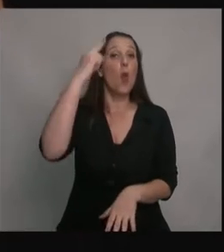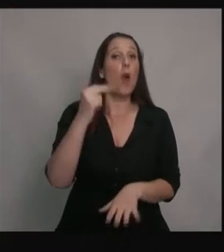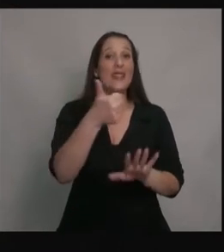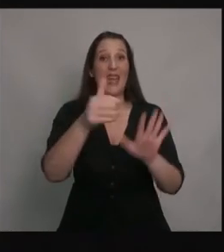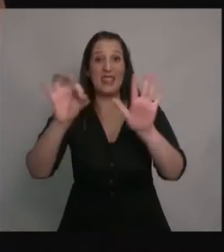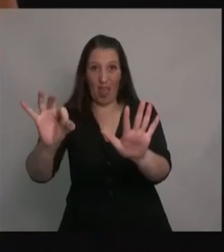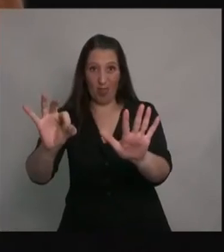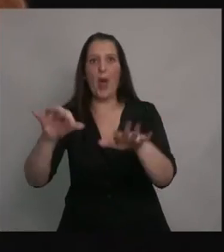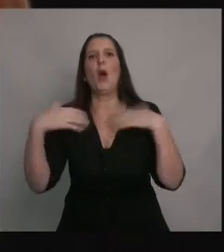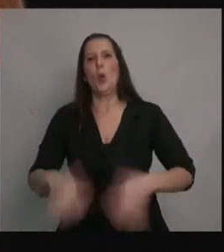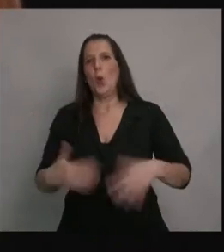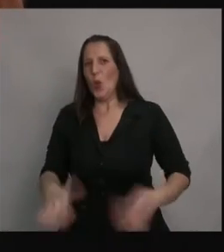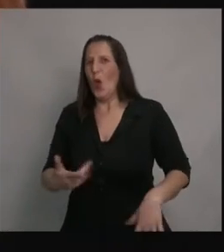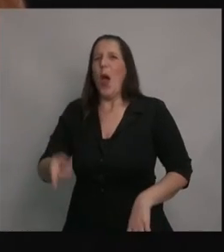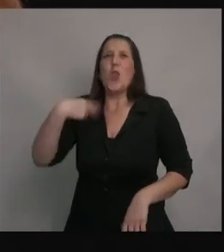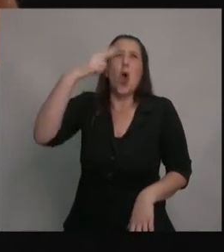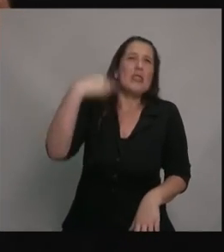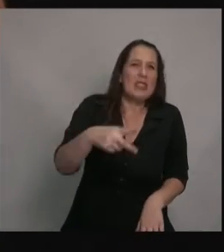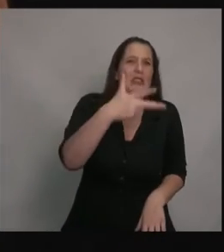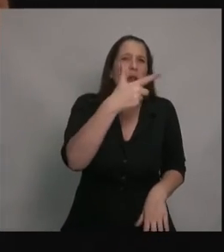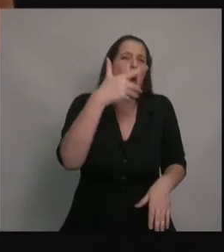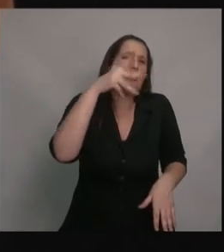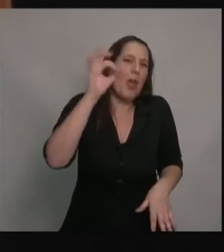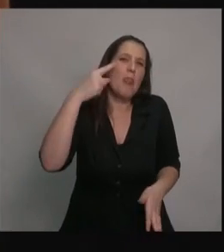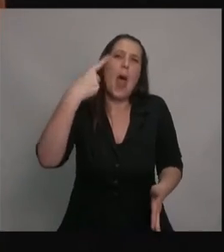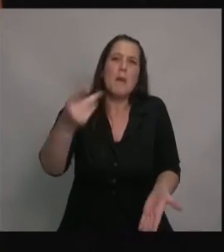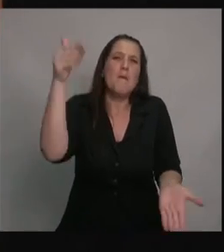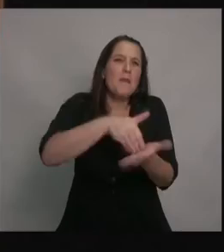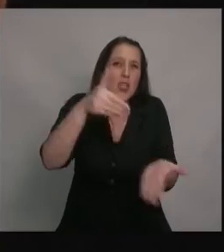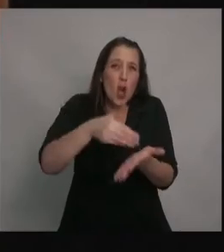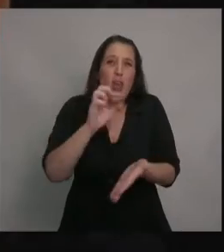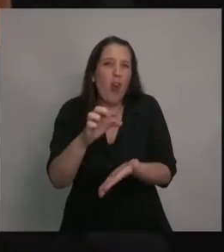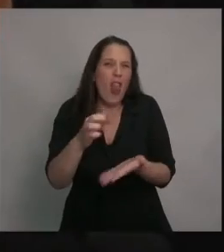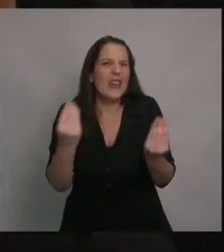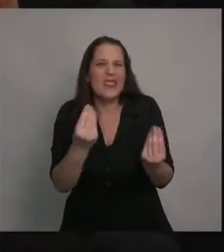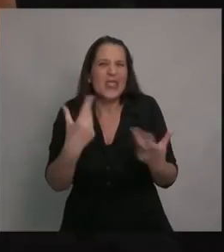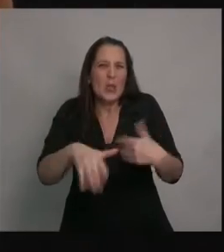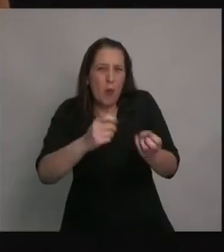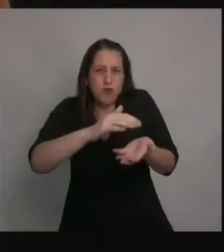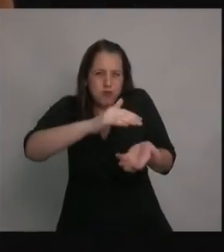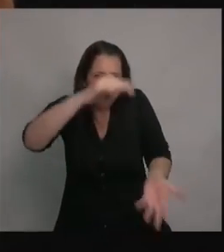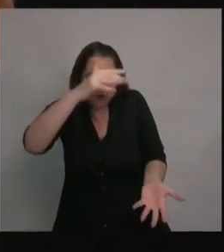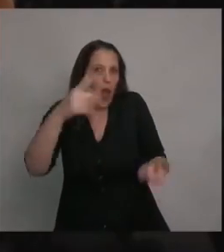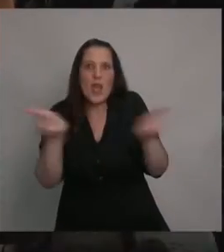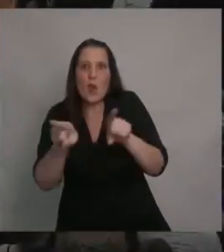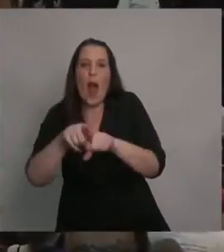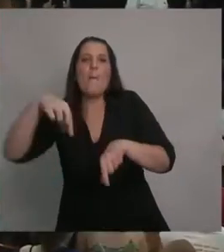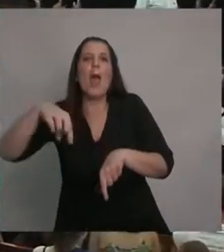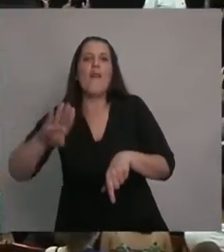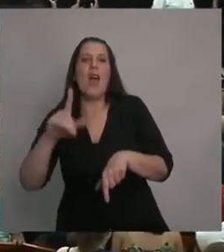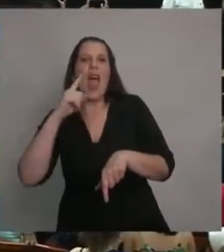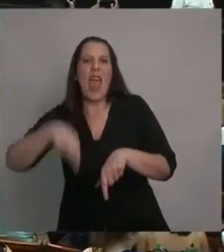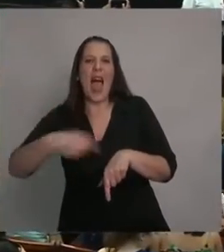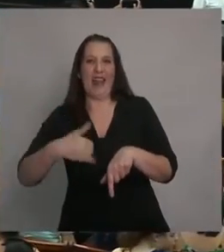idea, 980 mil millones de dólares equivalen a 2 productos brutos de la Argentina. Ese es el castigo que se le impuso a la